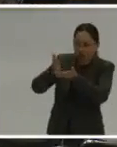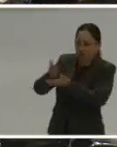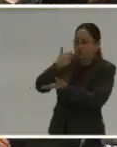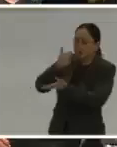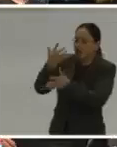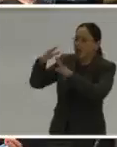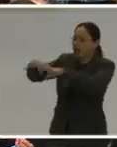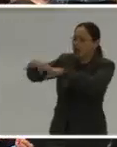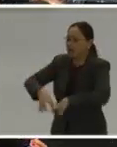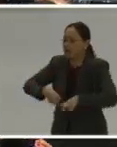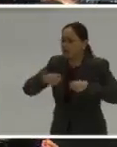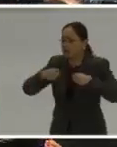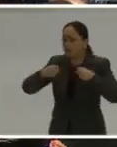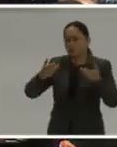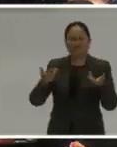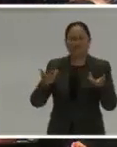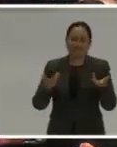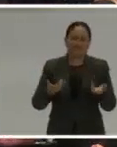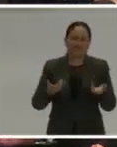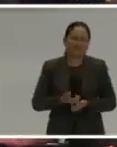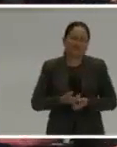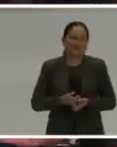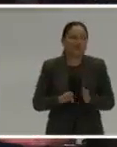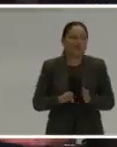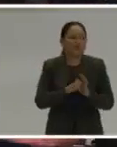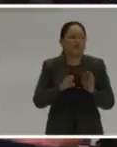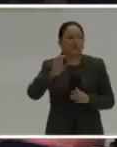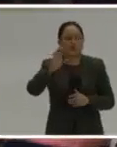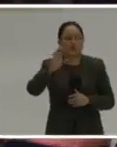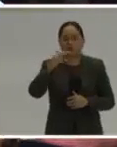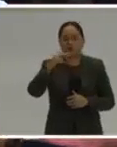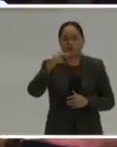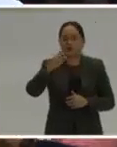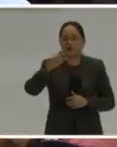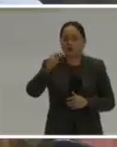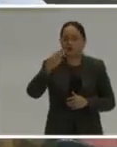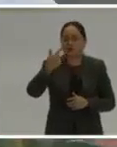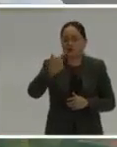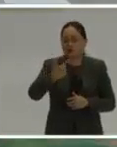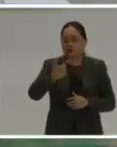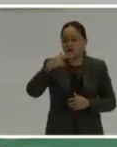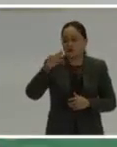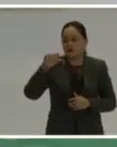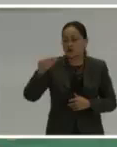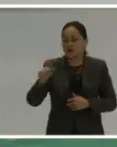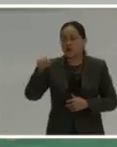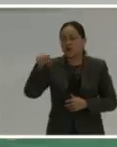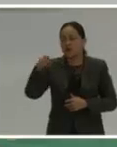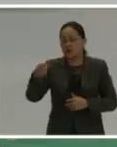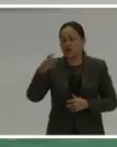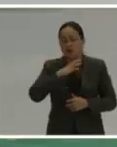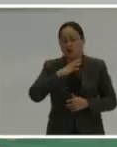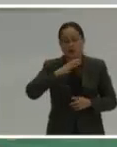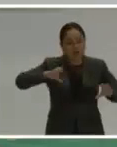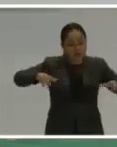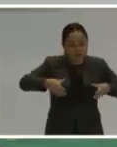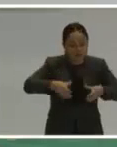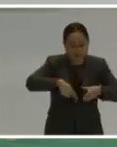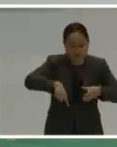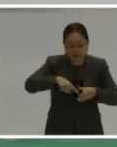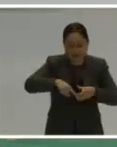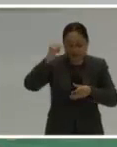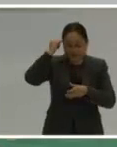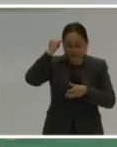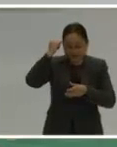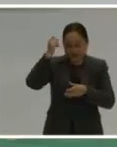¿no? En Charagua, por ejemplo, es un territorio indígena, pero en el territorio indígena hay población urbana,